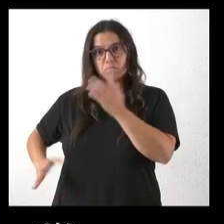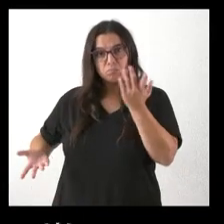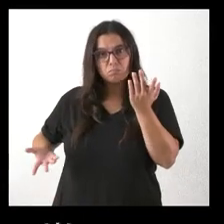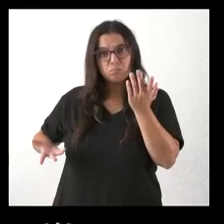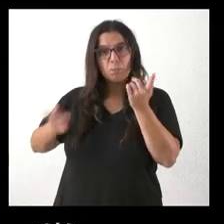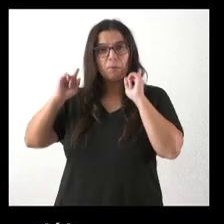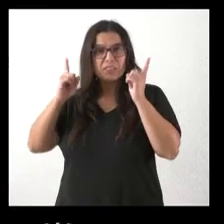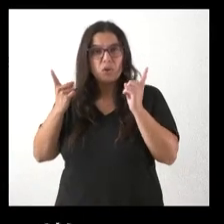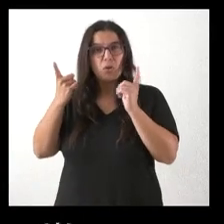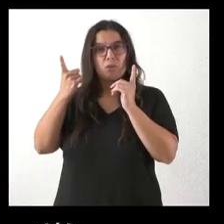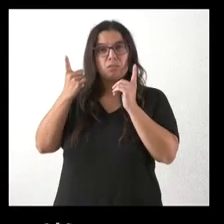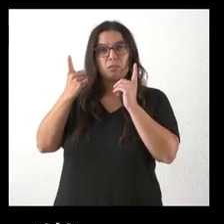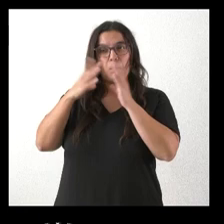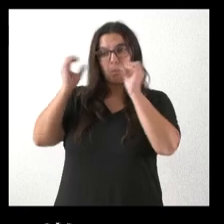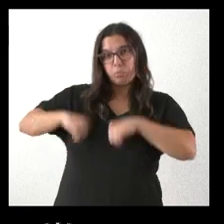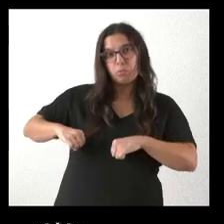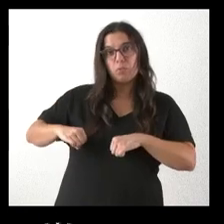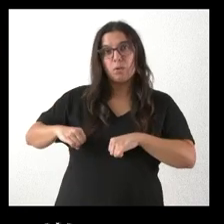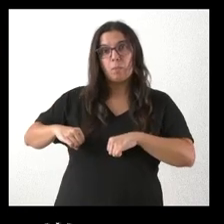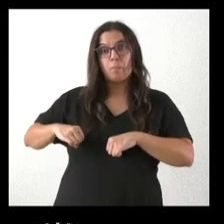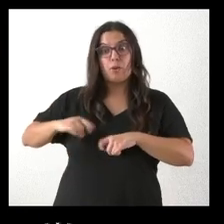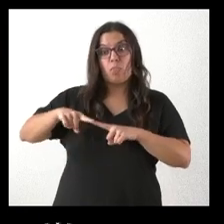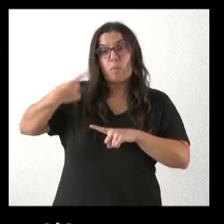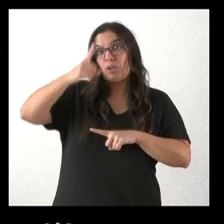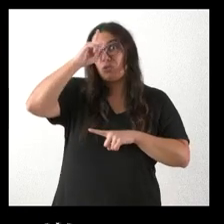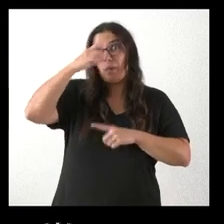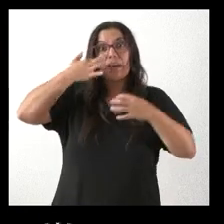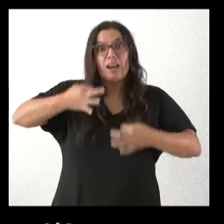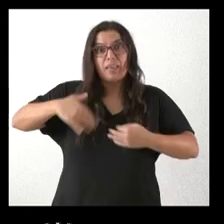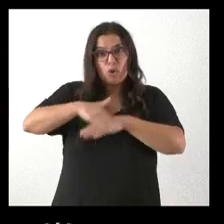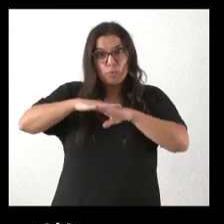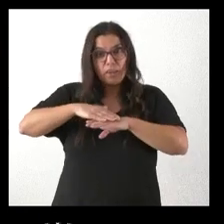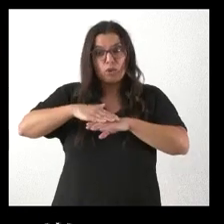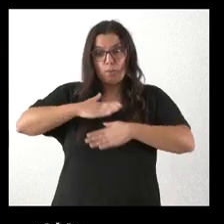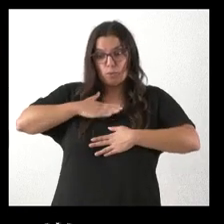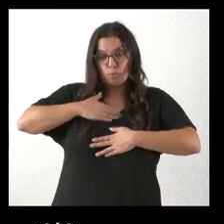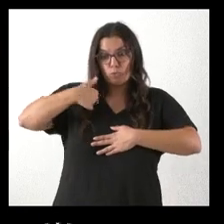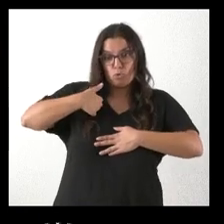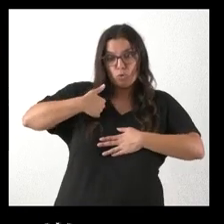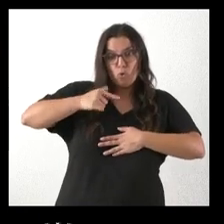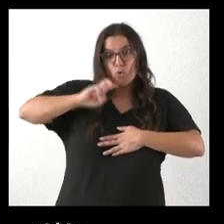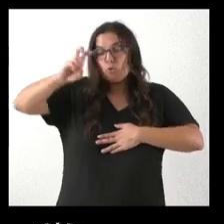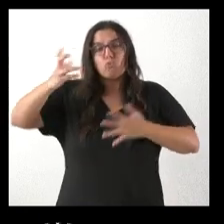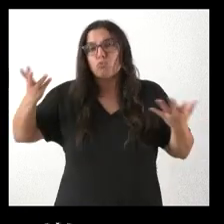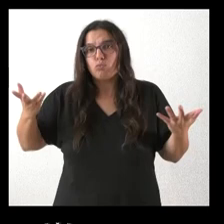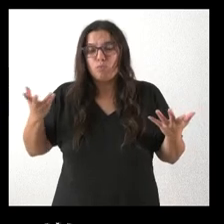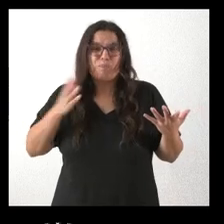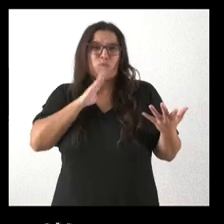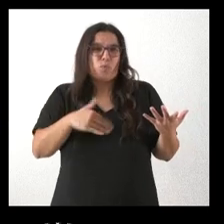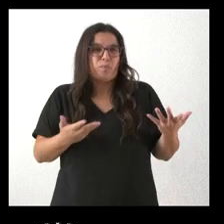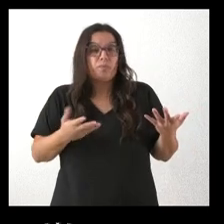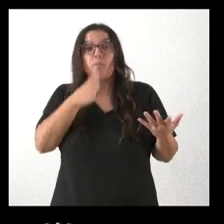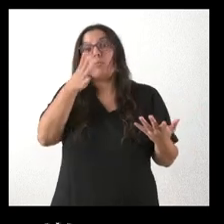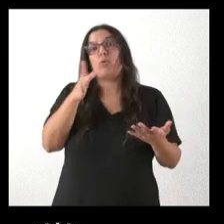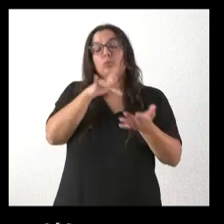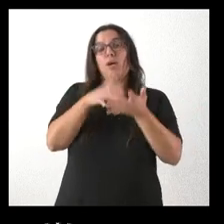previsiones que ni siquiera sabe si va a llevar adelante con su propio presupuesto me refiero a esa reunión del